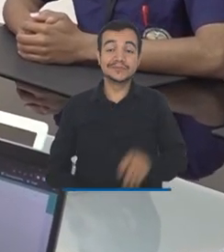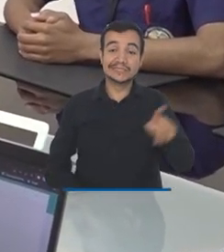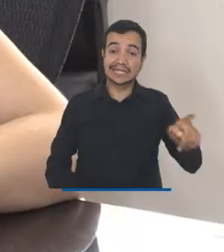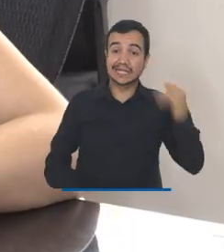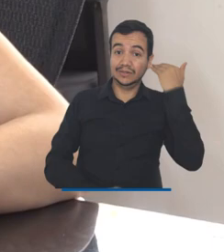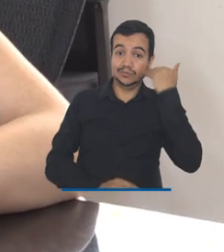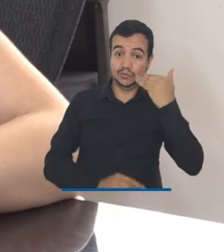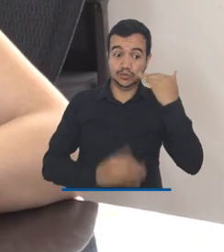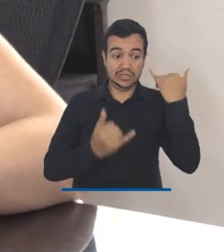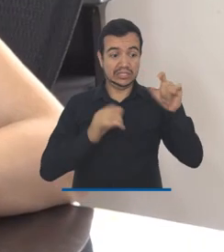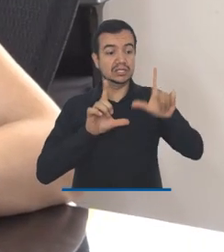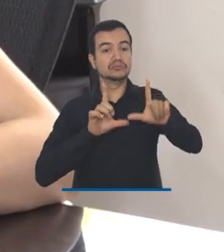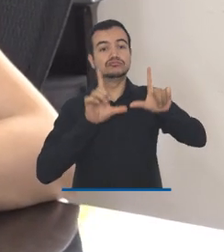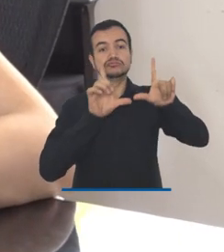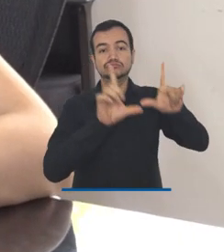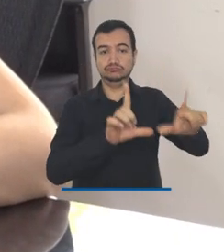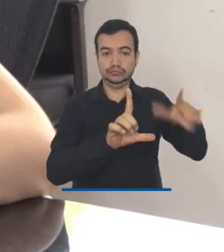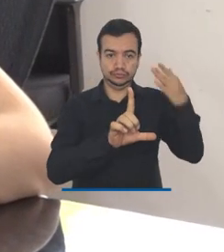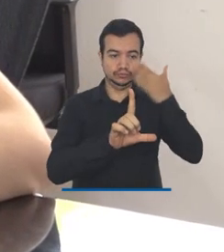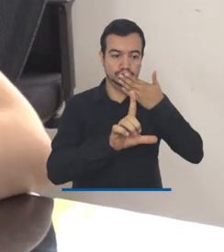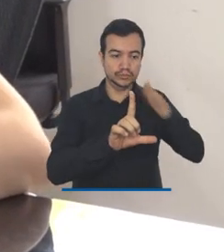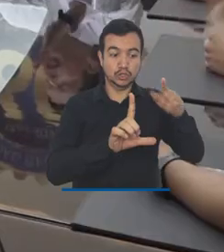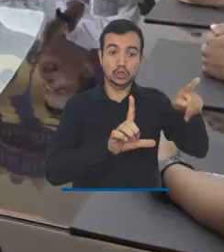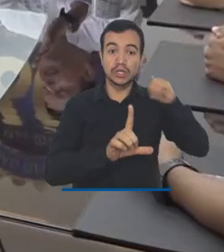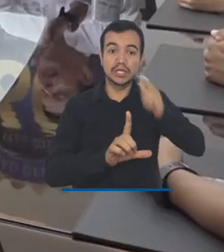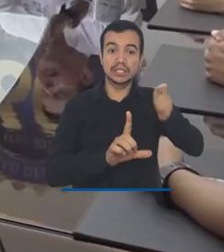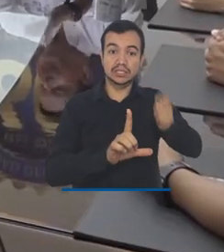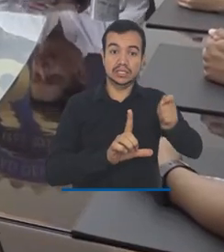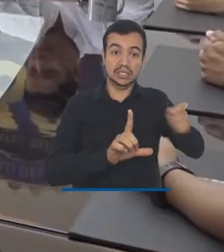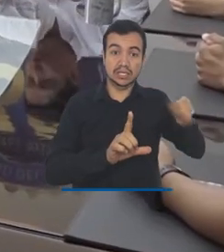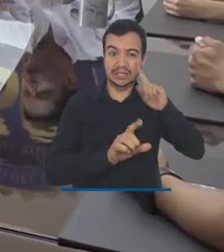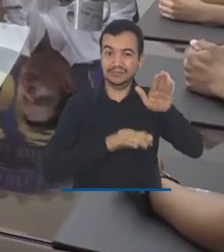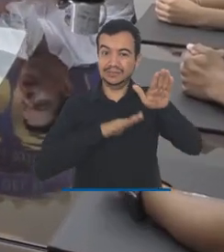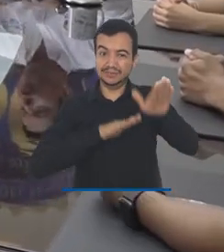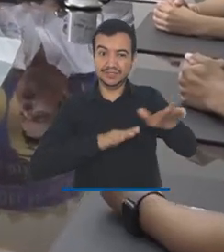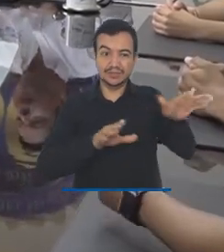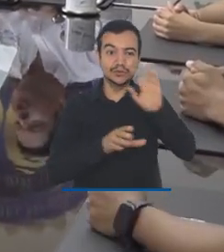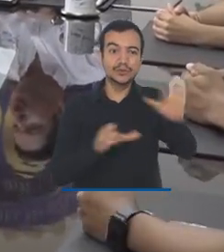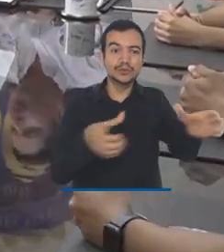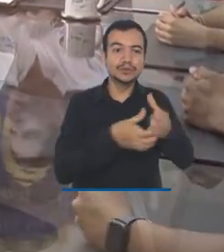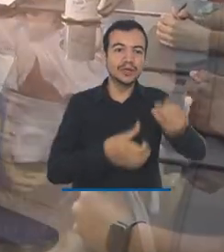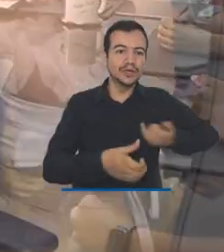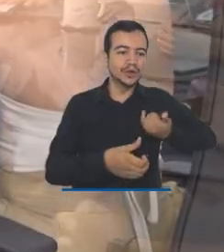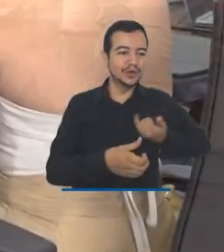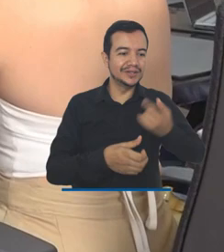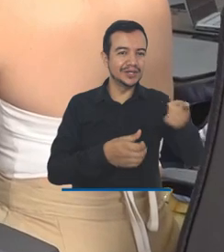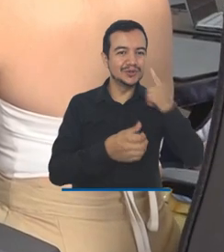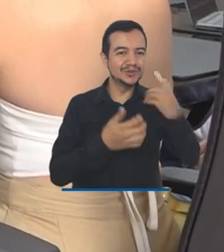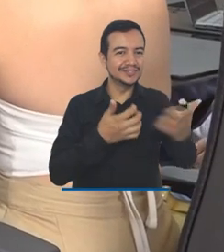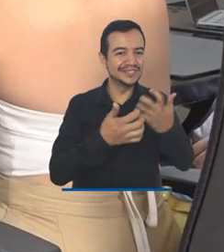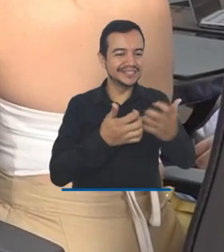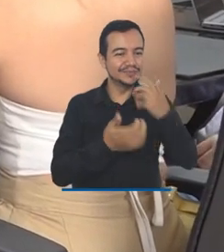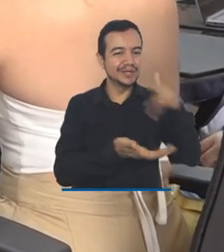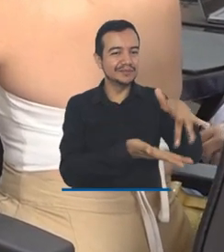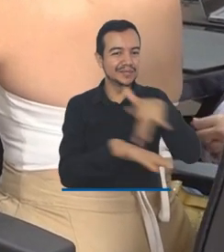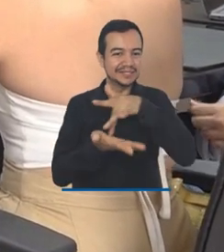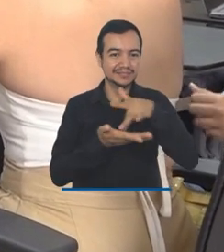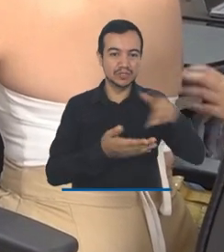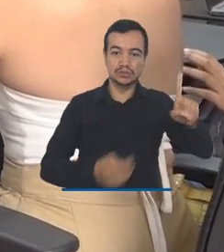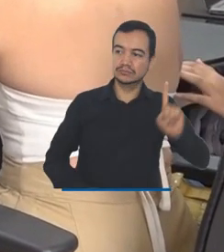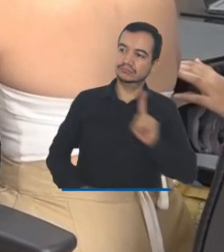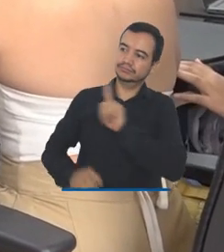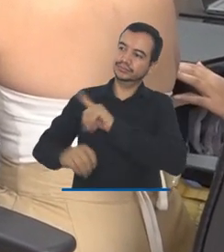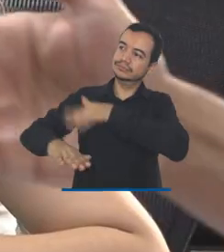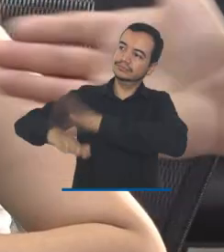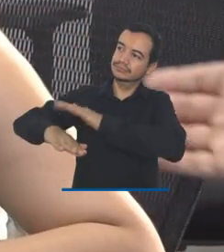las graduadas del programa de Derecho, representante de las juventudes en el Magdalena por medio del sistema de participaciones, se trataron